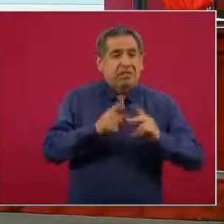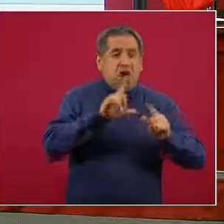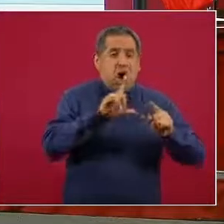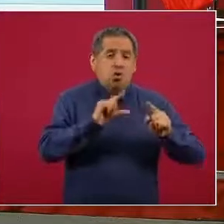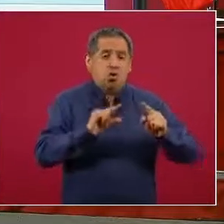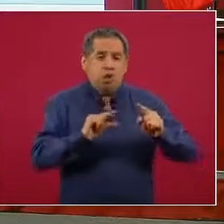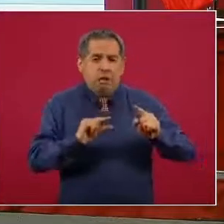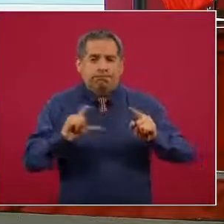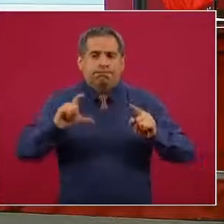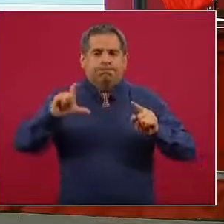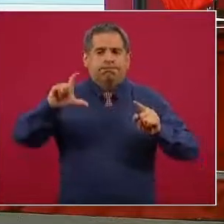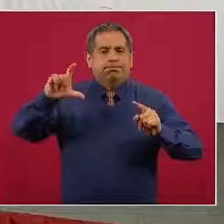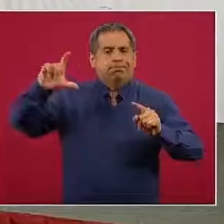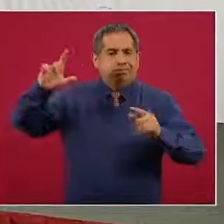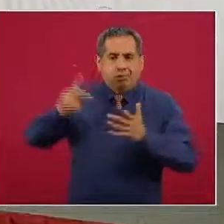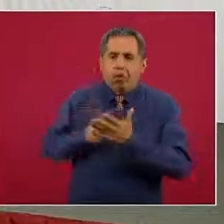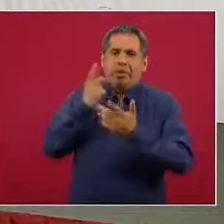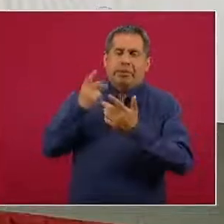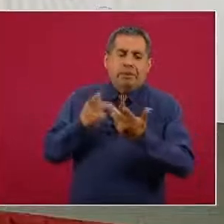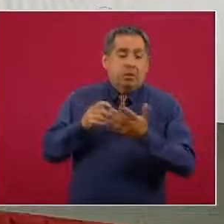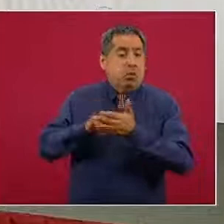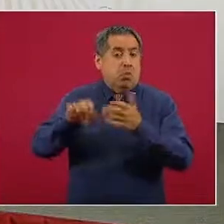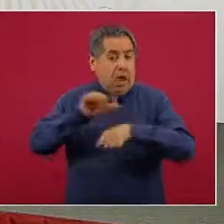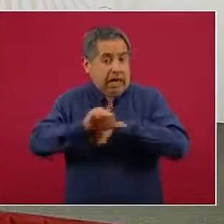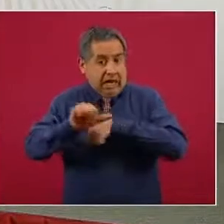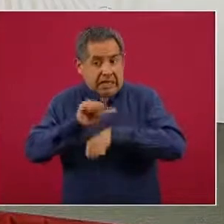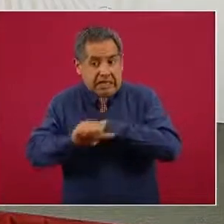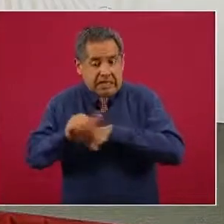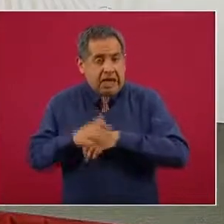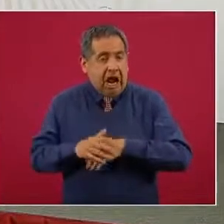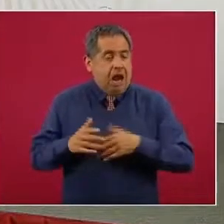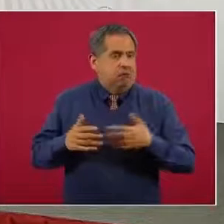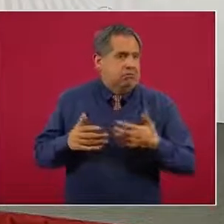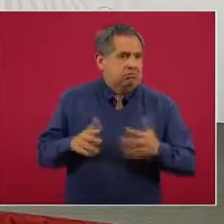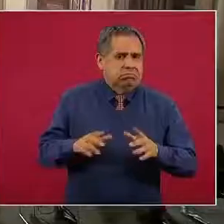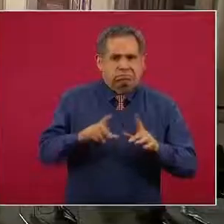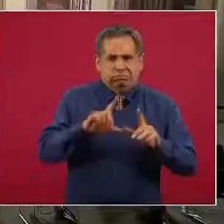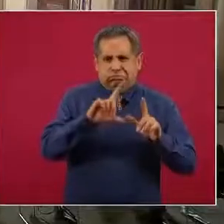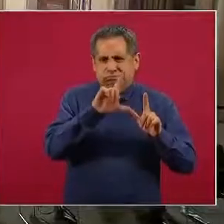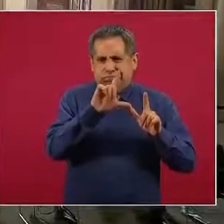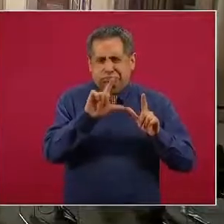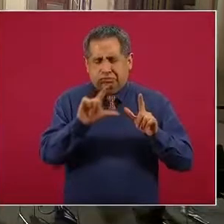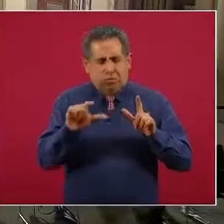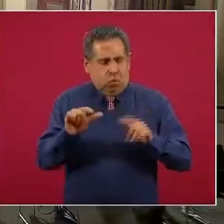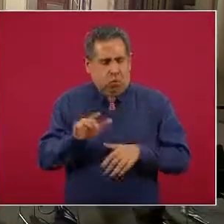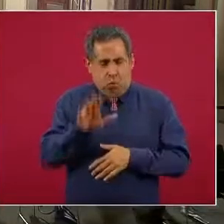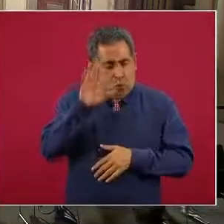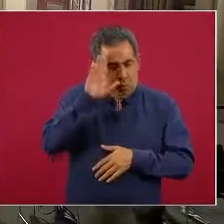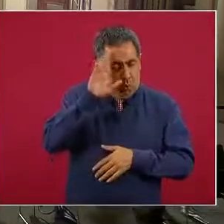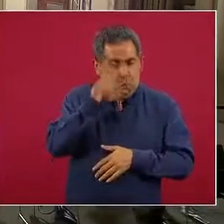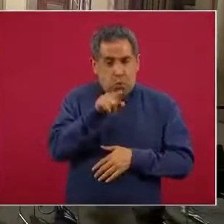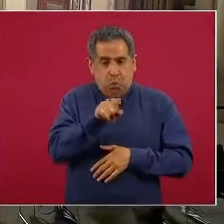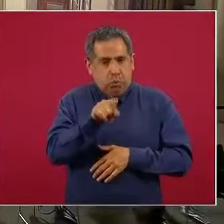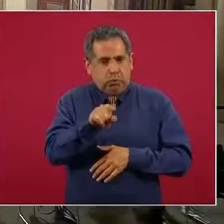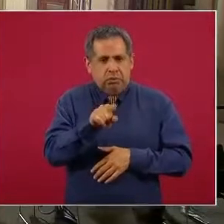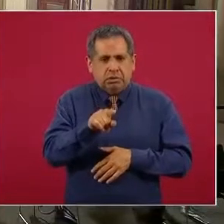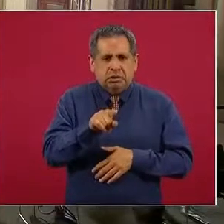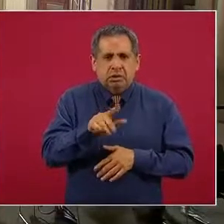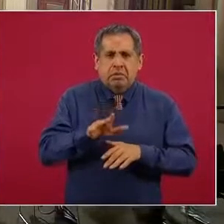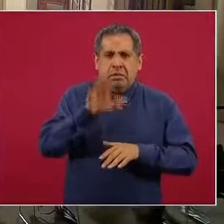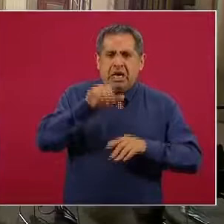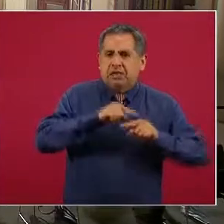de persistencia desde el inicio. Argentina, por ejemplo, tiene una curva epidémica muy notoria porque es prácticamente una